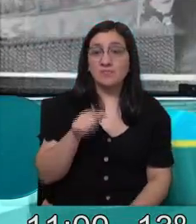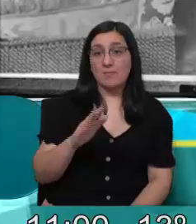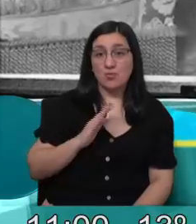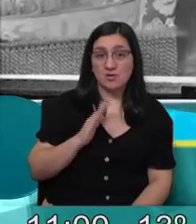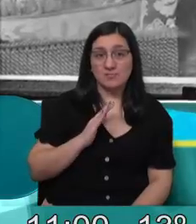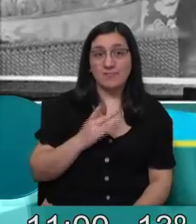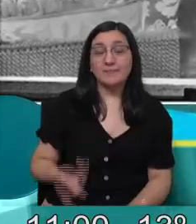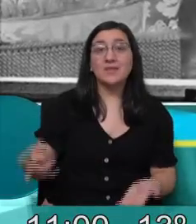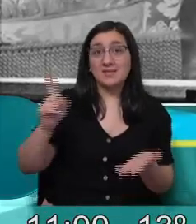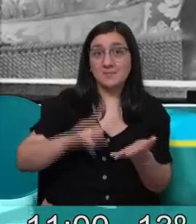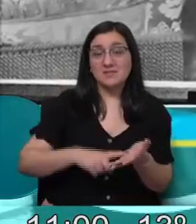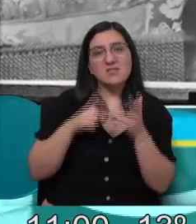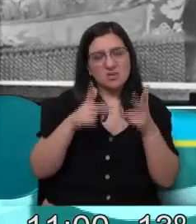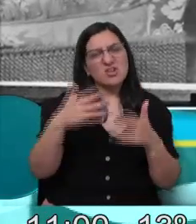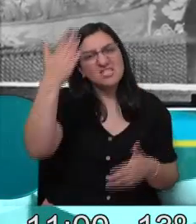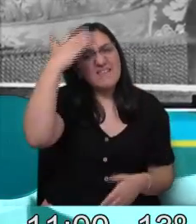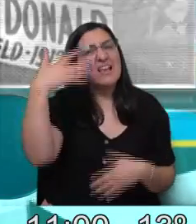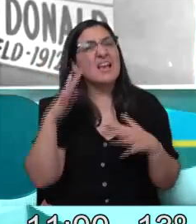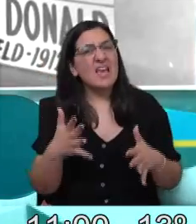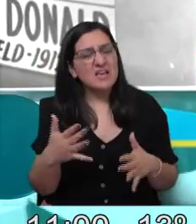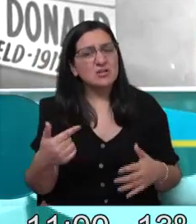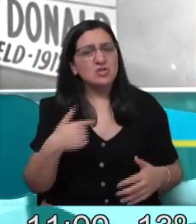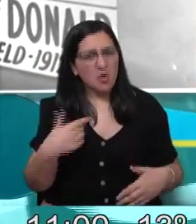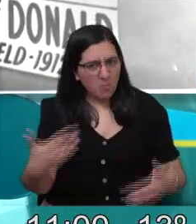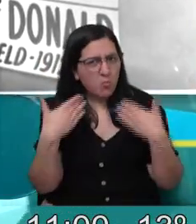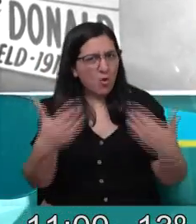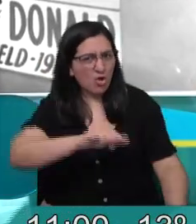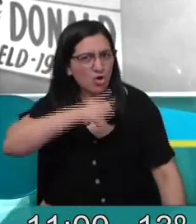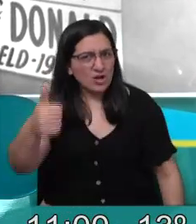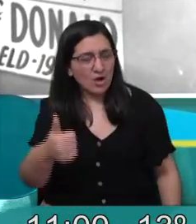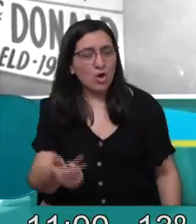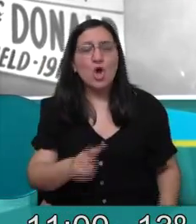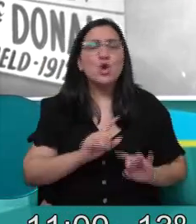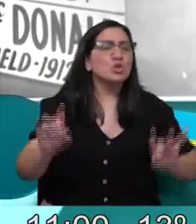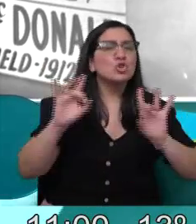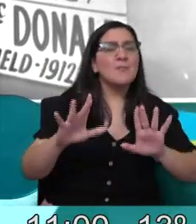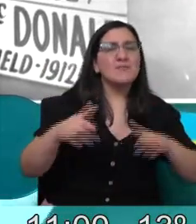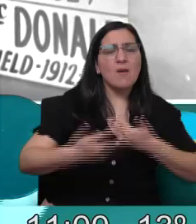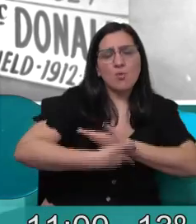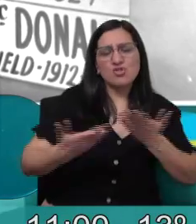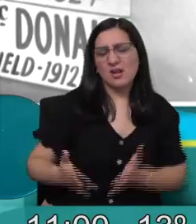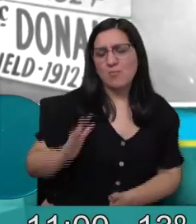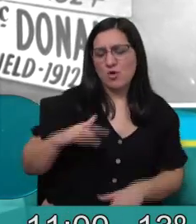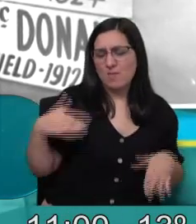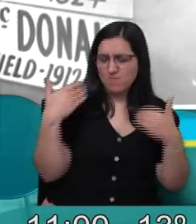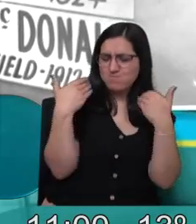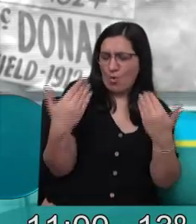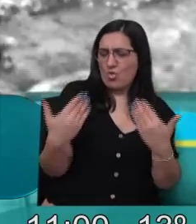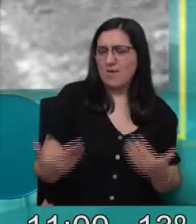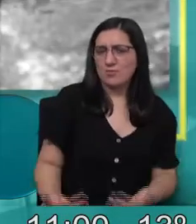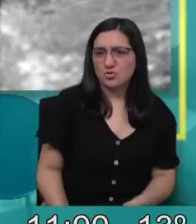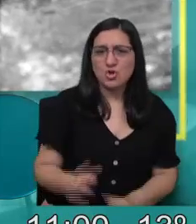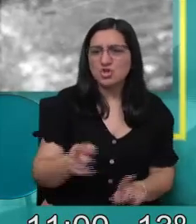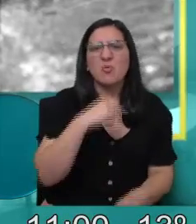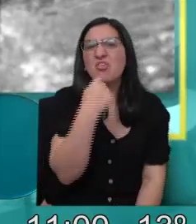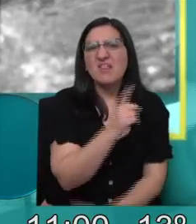ella además de todo dijo, ¿saben qué? Yo no solamente lo voy a hacer, no solamente voy a demostrar que las mujeres somos, no somos el sexo